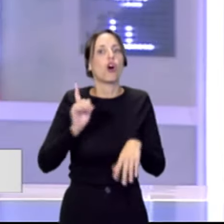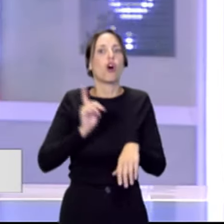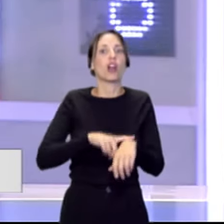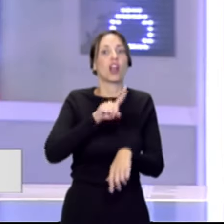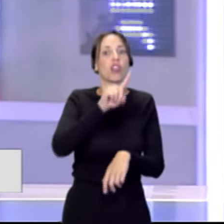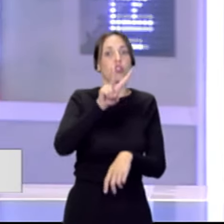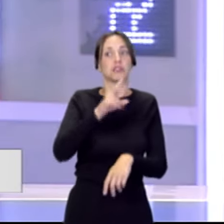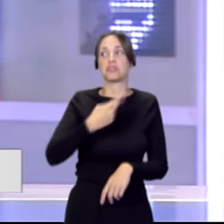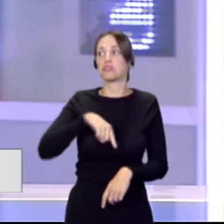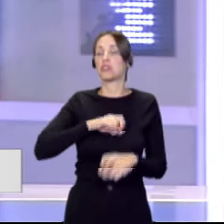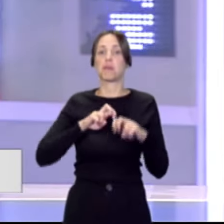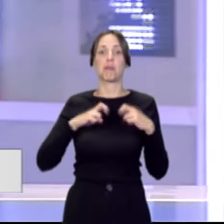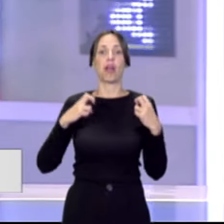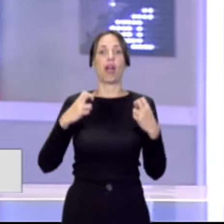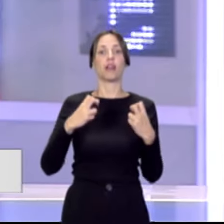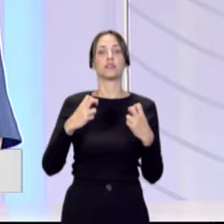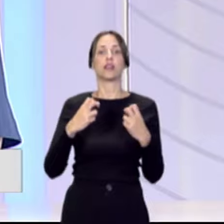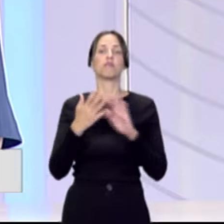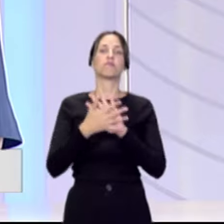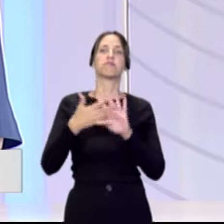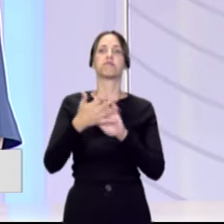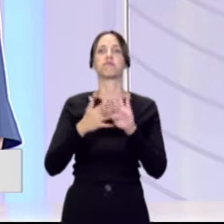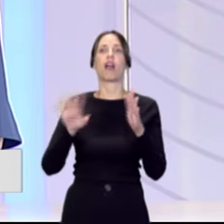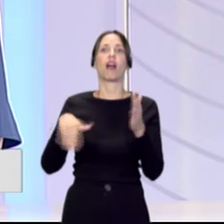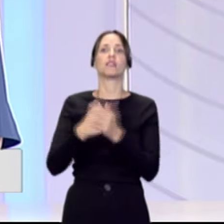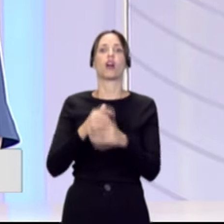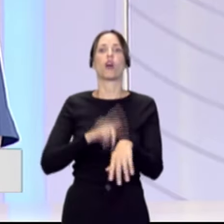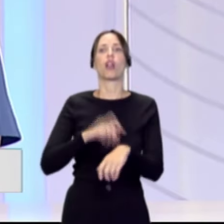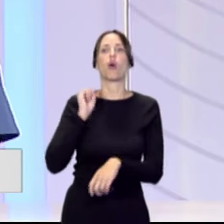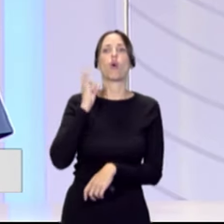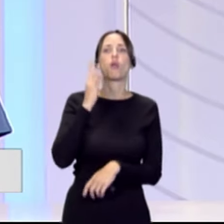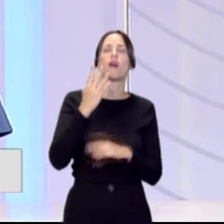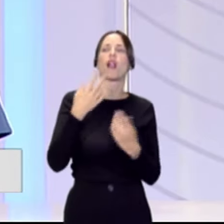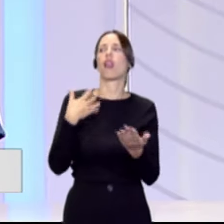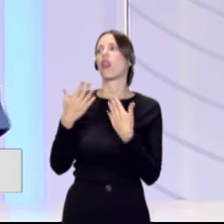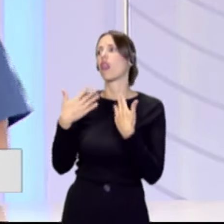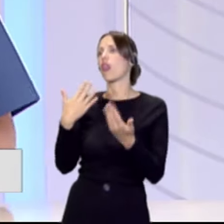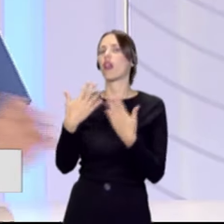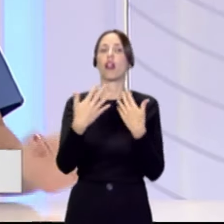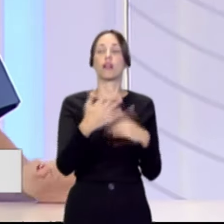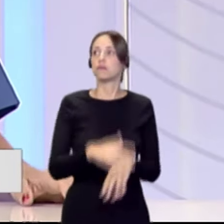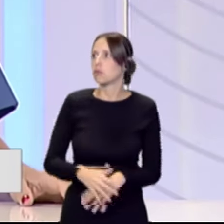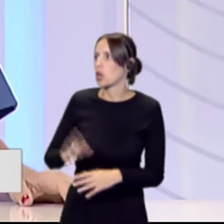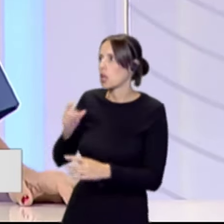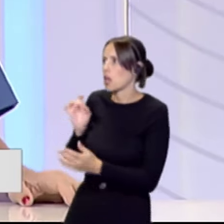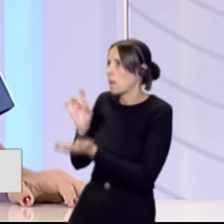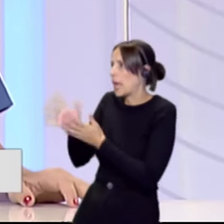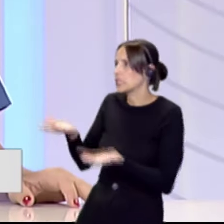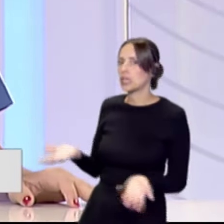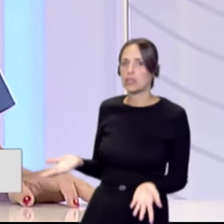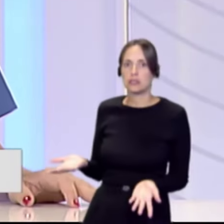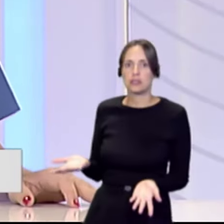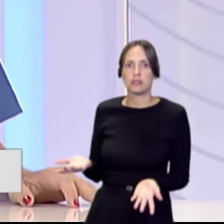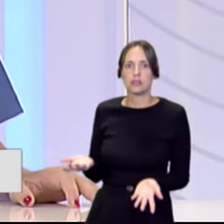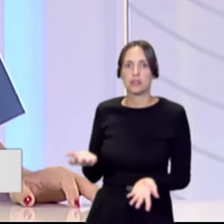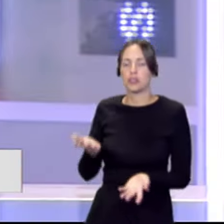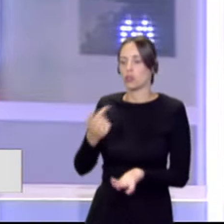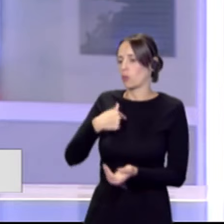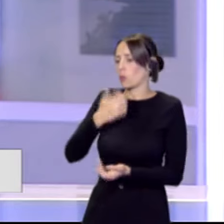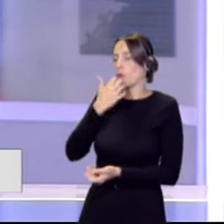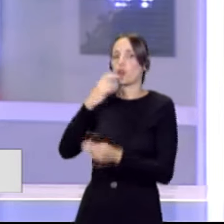sentados en la mesa hasta la 1 de la mañana. Está claro. Alegando, como se suele decir, pues en perfecto Canarias. O sea, yo no tengo ningún problema, que si yo estoy en un bar,